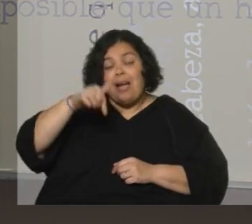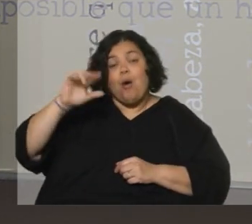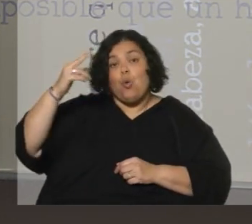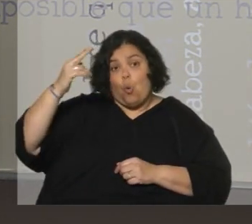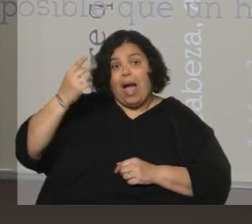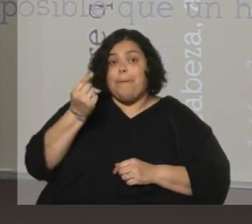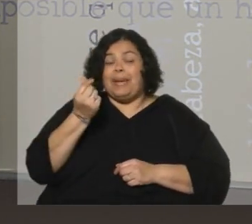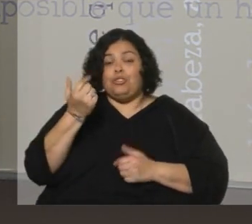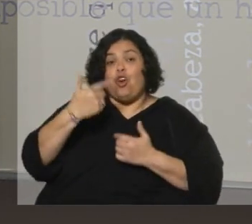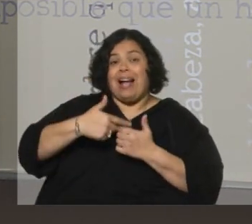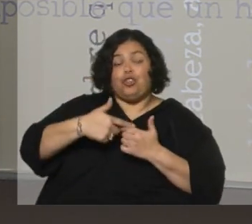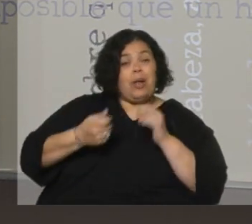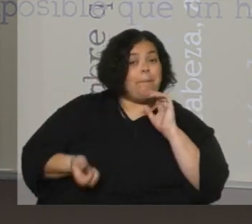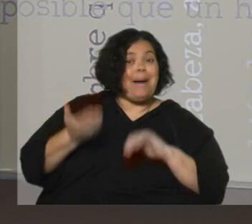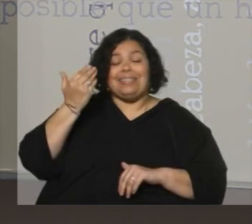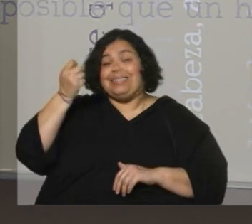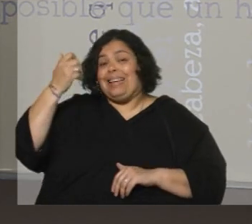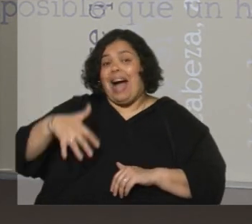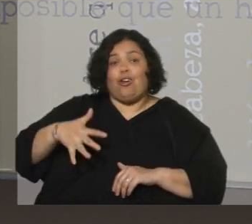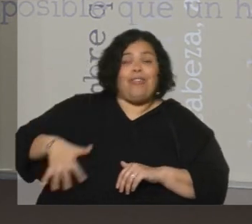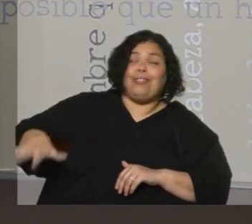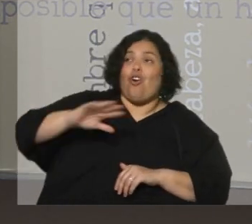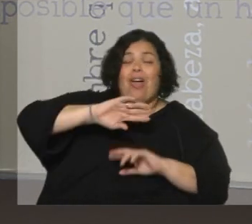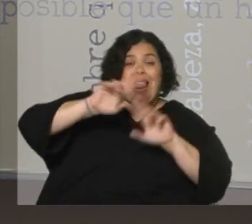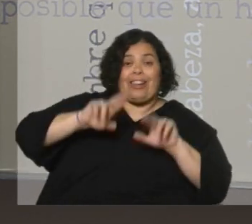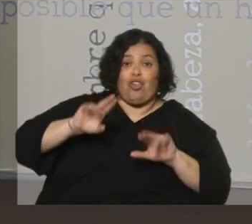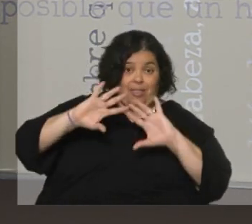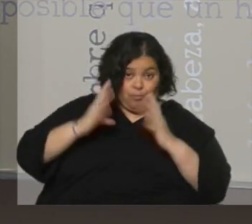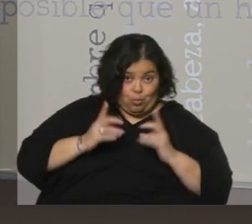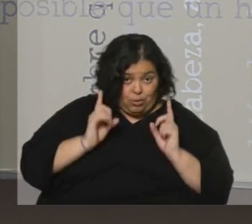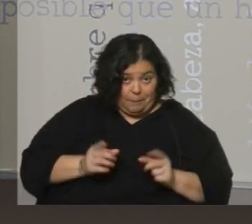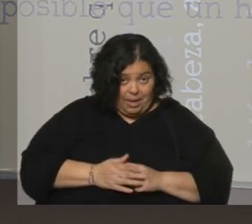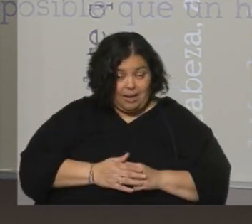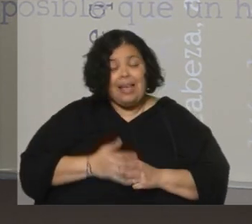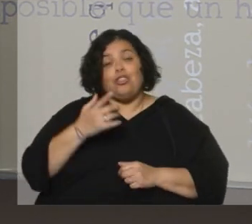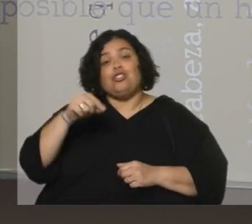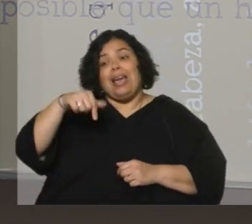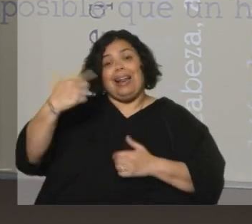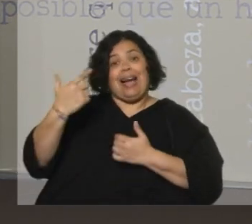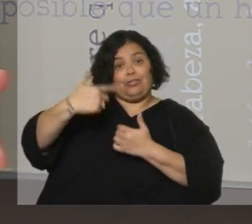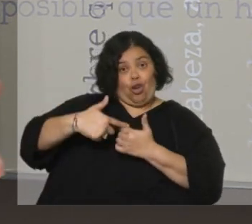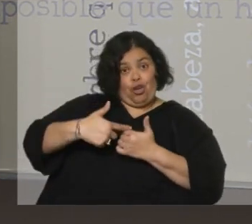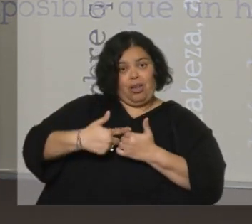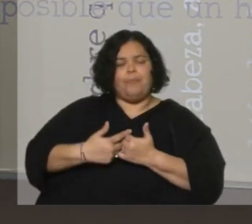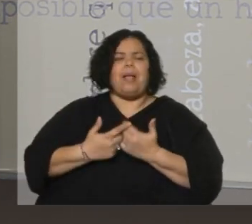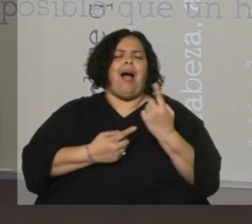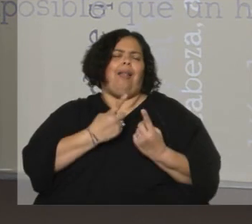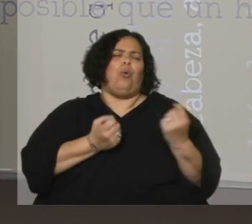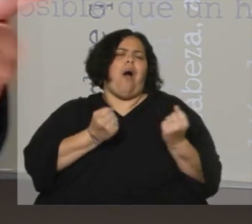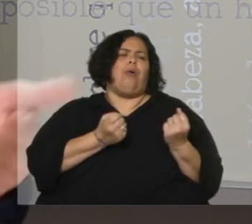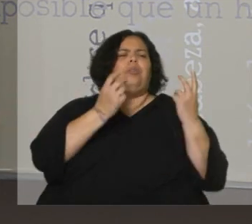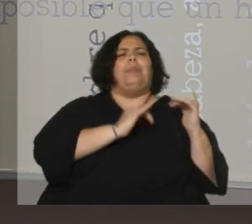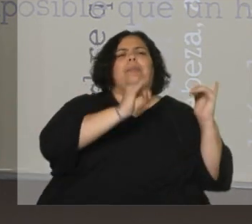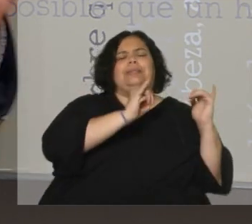gasel más caro de la región y los más caros del mundo y el gasoil es más allá de algunos autos que puedan salir a pasear el fin de semana el